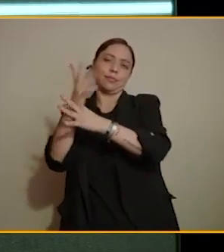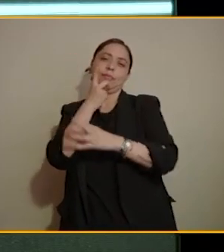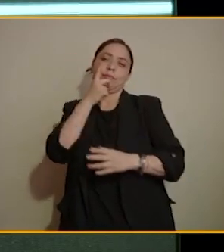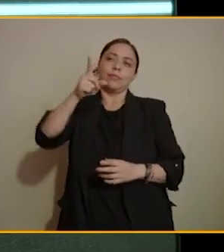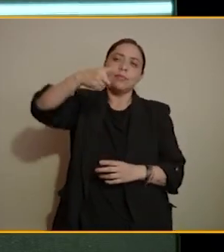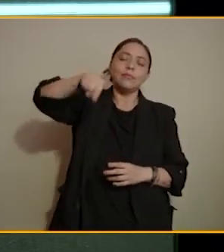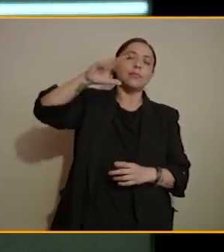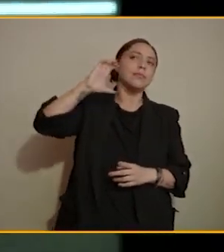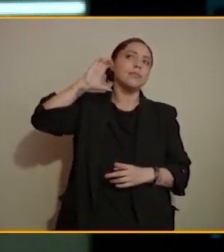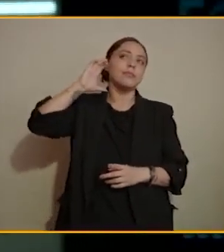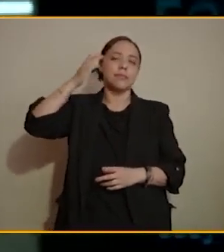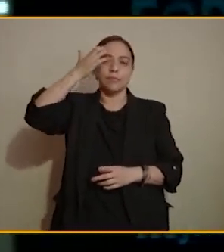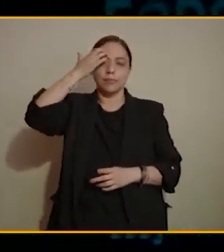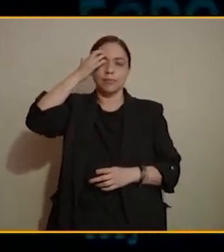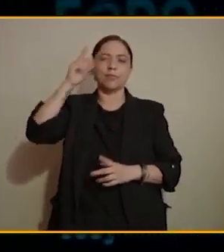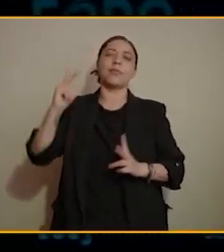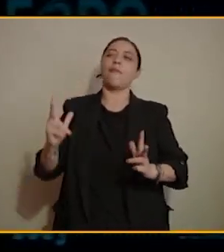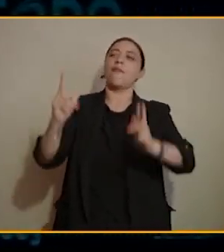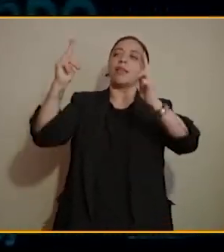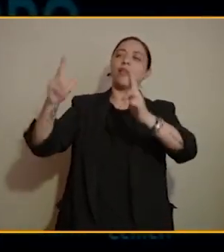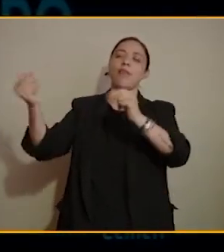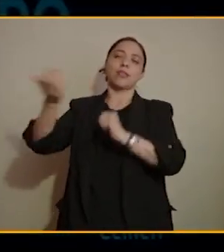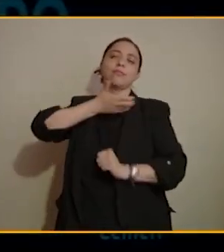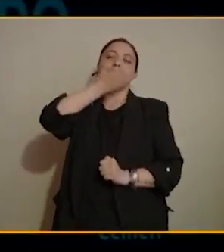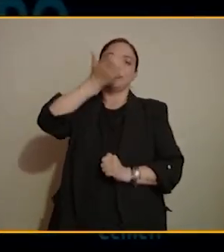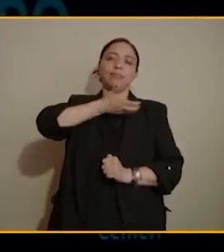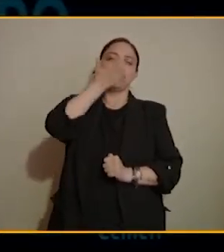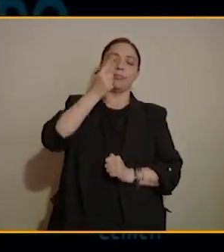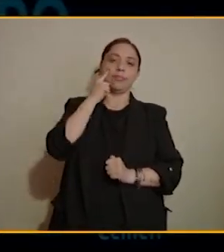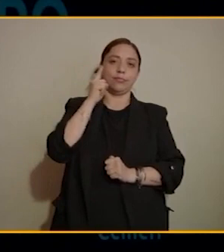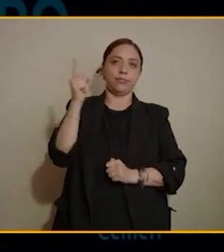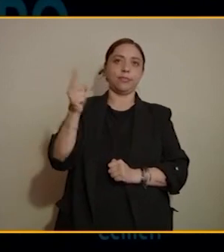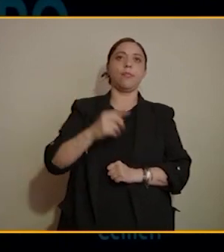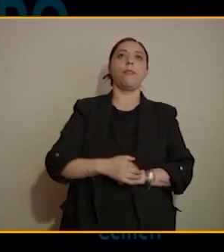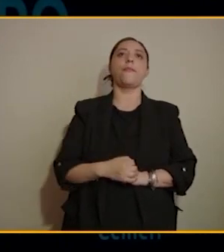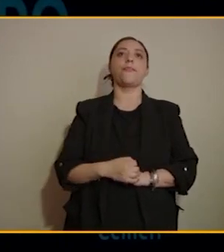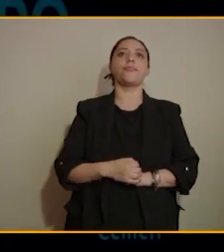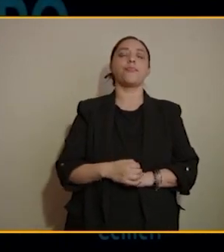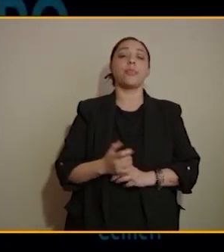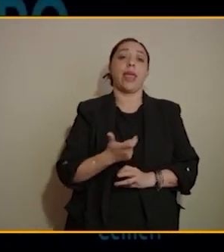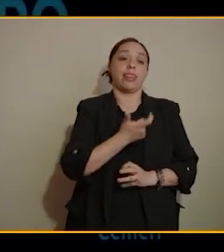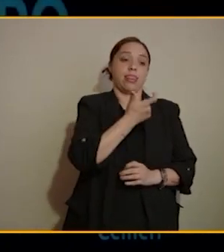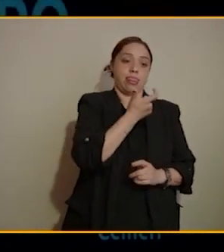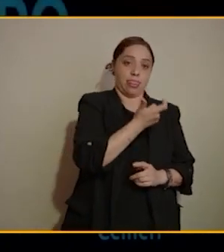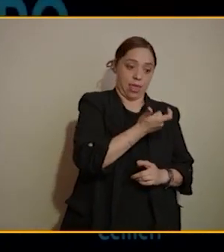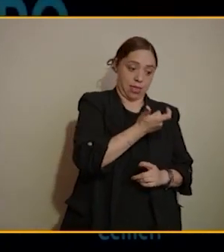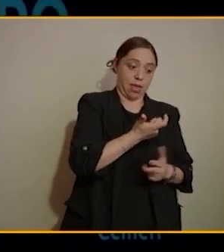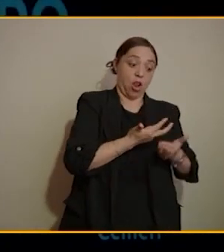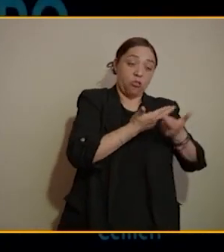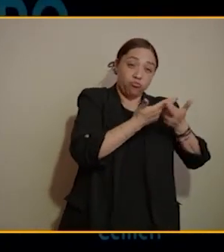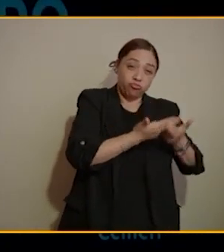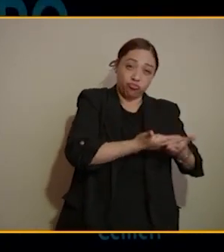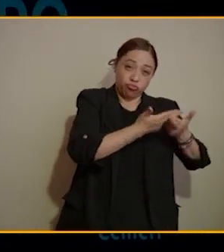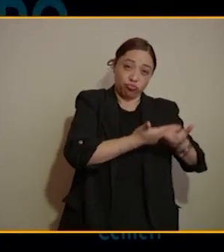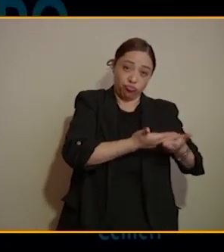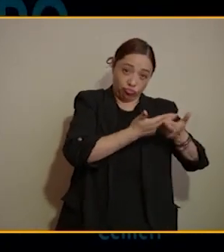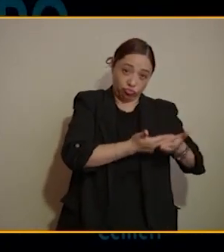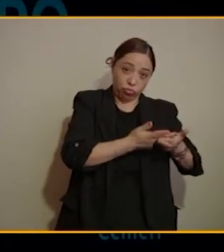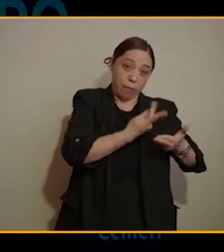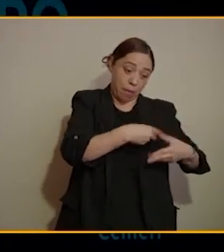lo han escuchado, pero este dicho dice: no hay dinero que alcance en bolsillo roto. ¿Lo han